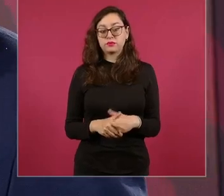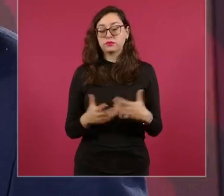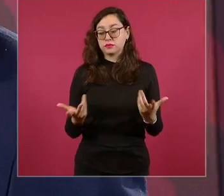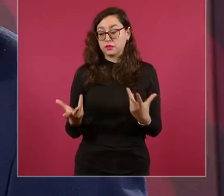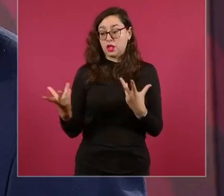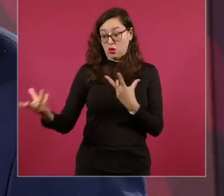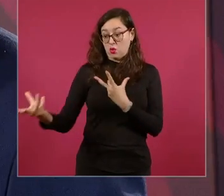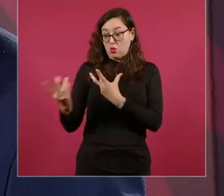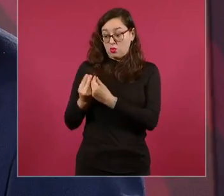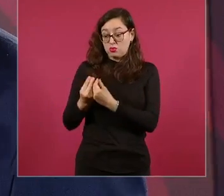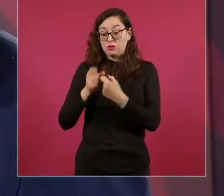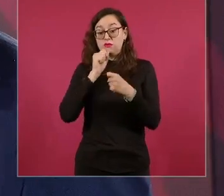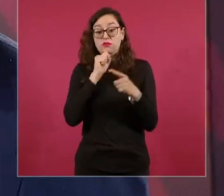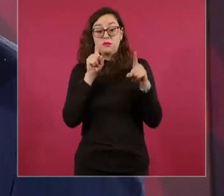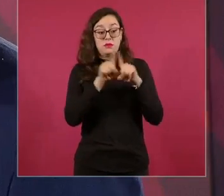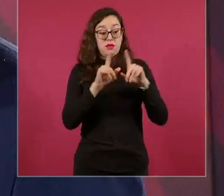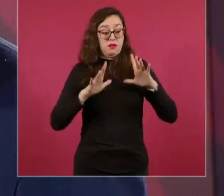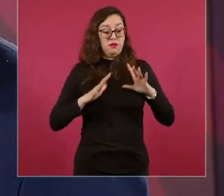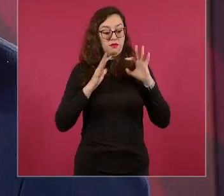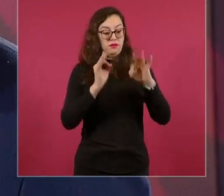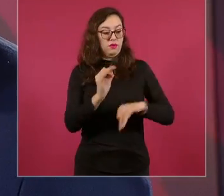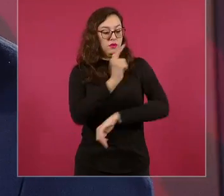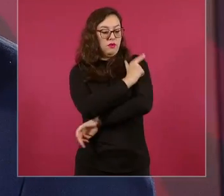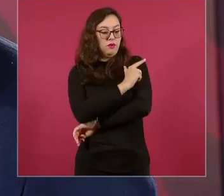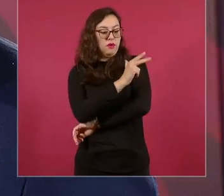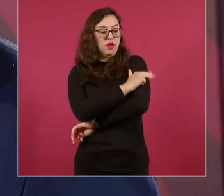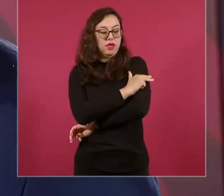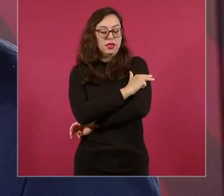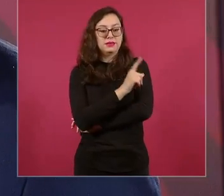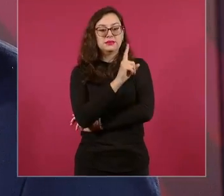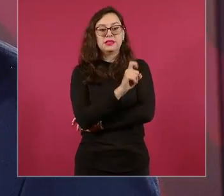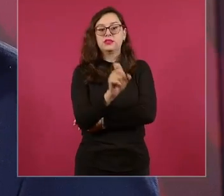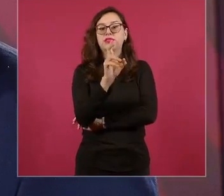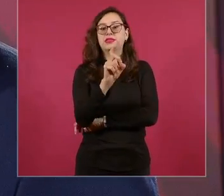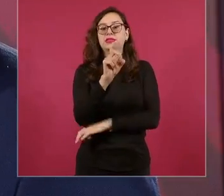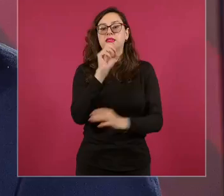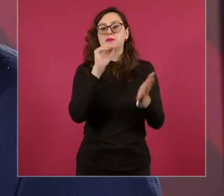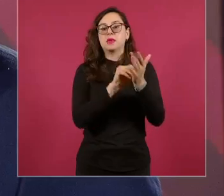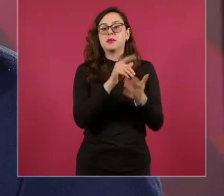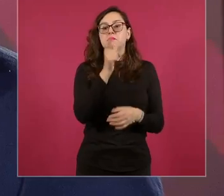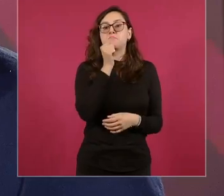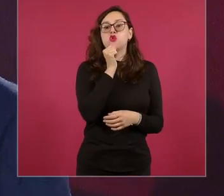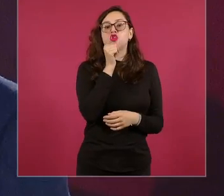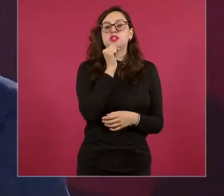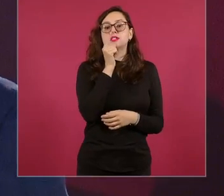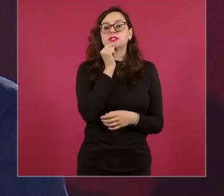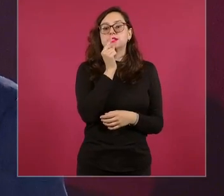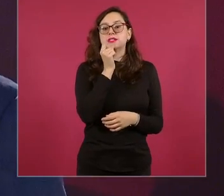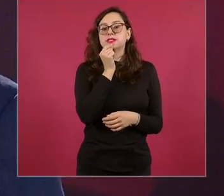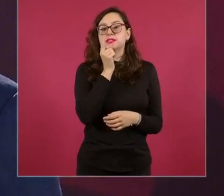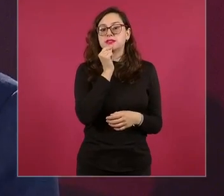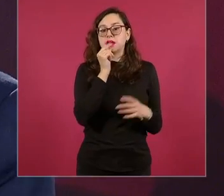de la Guardia Nacional que son 130 mil elementos podemos